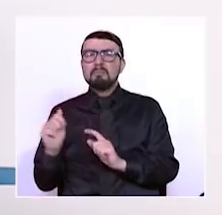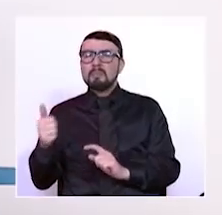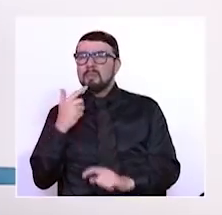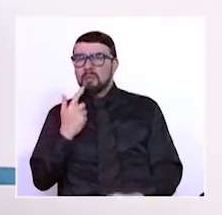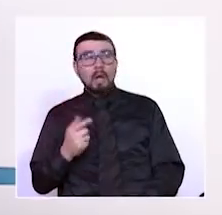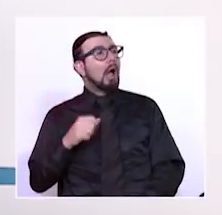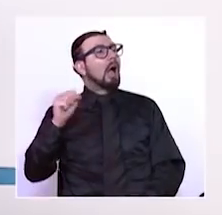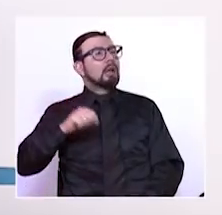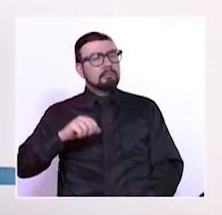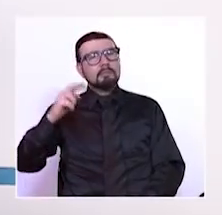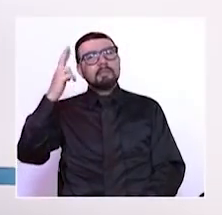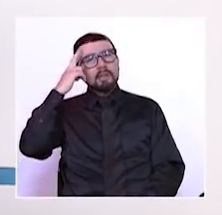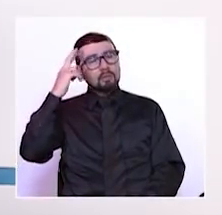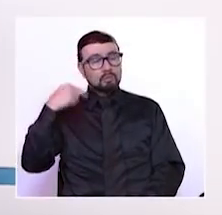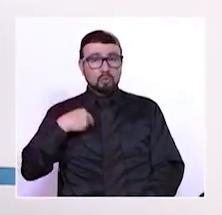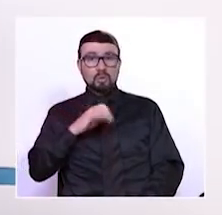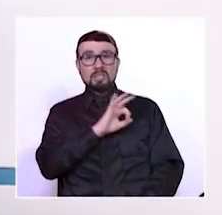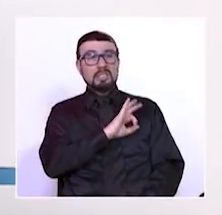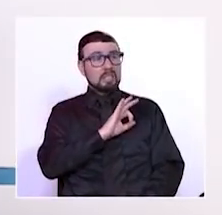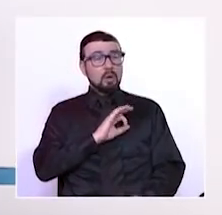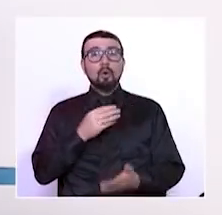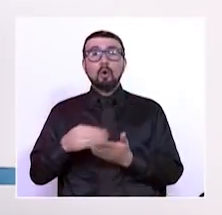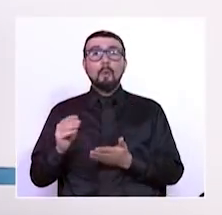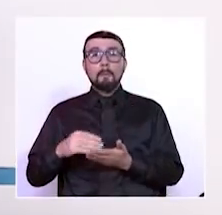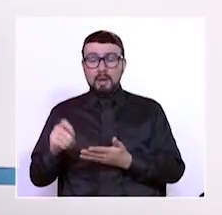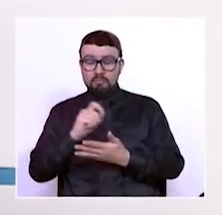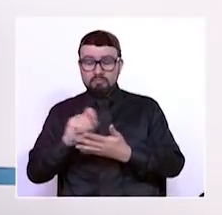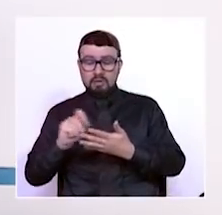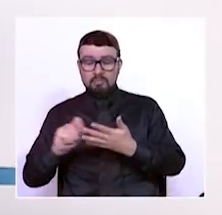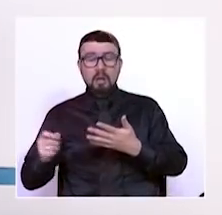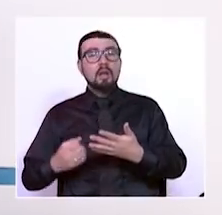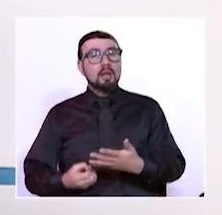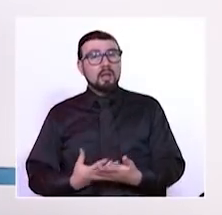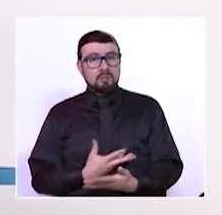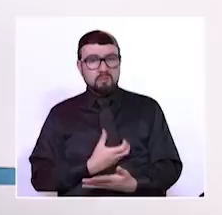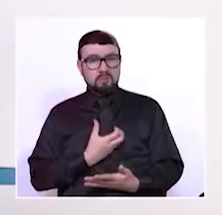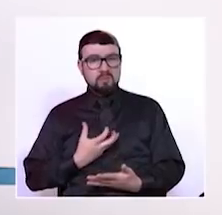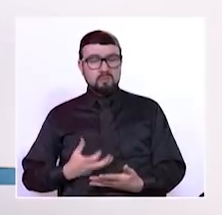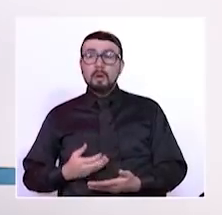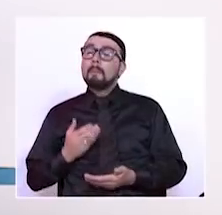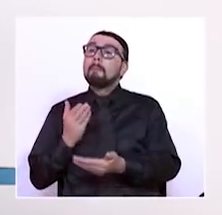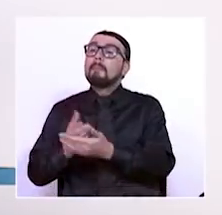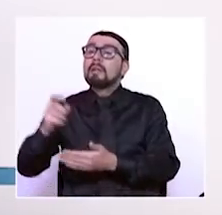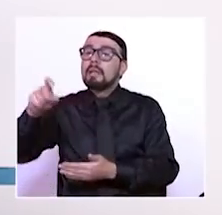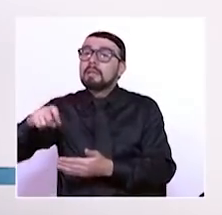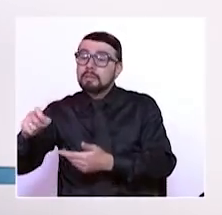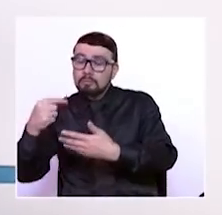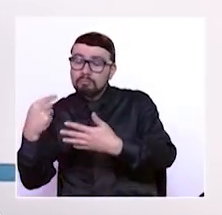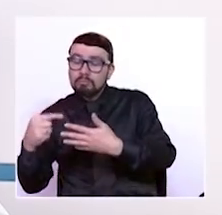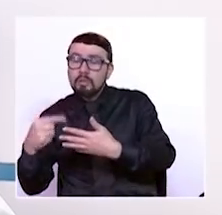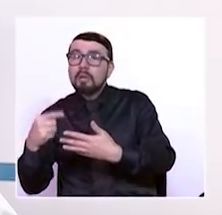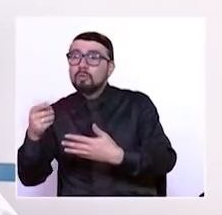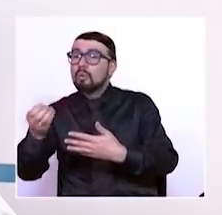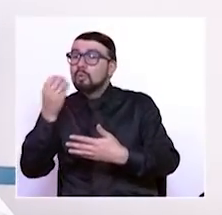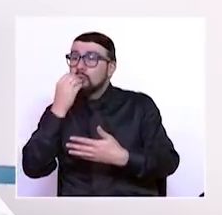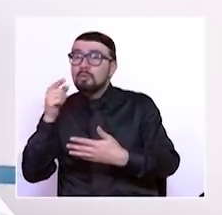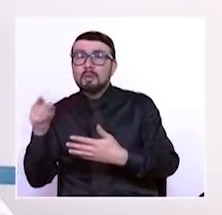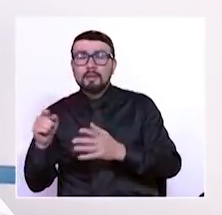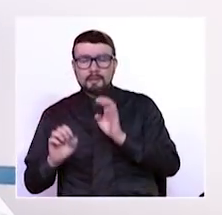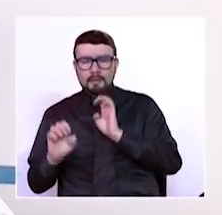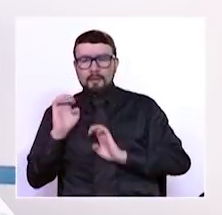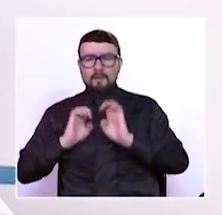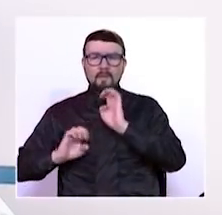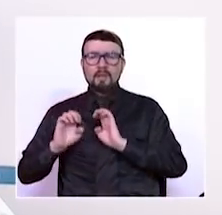Rojas, es cierto, el sábado fui a comprar sus medicamentos para la gastritis, al pedir un suplemento alimenticio para las